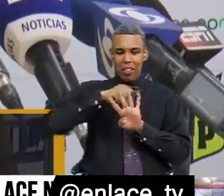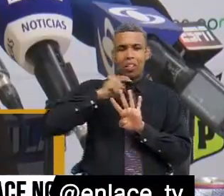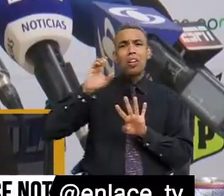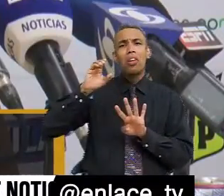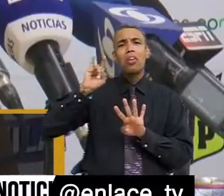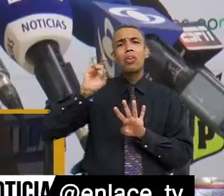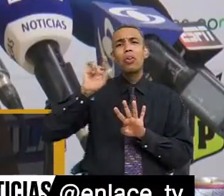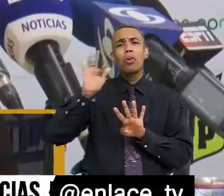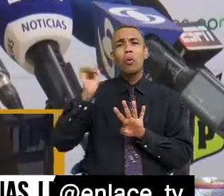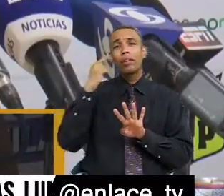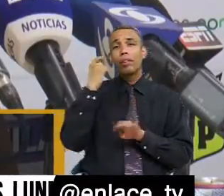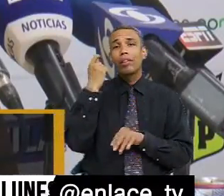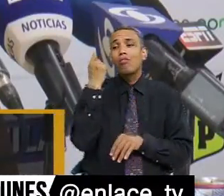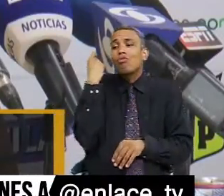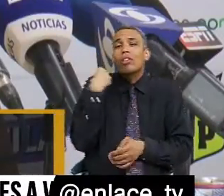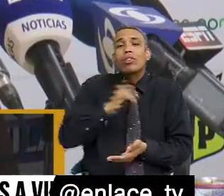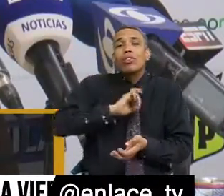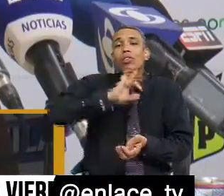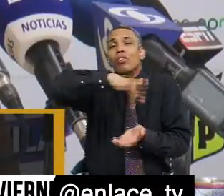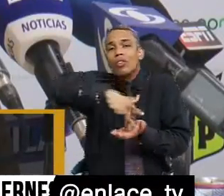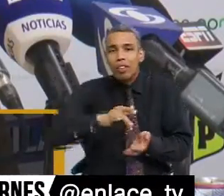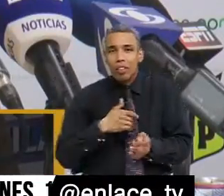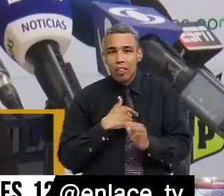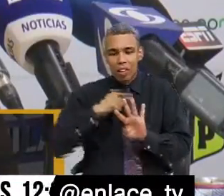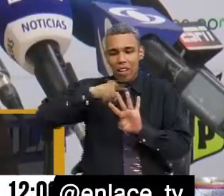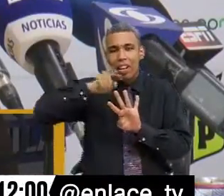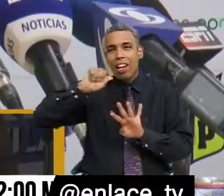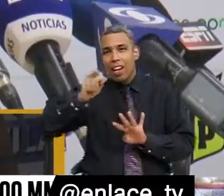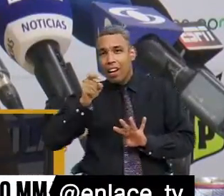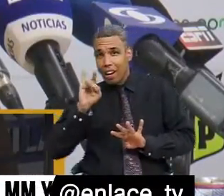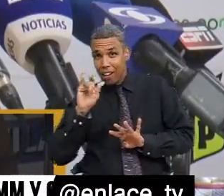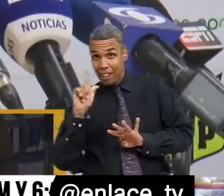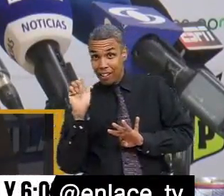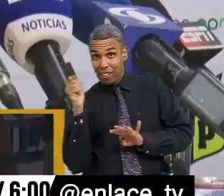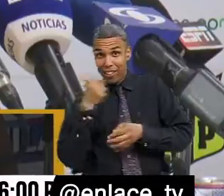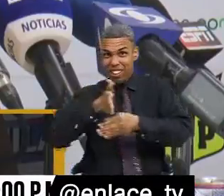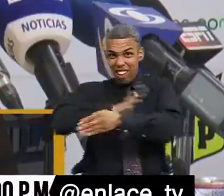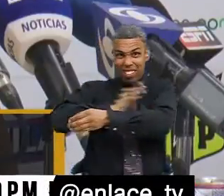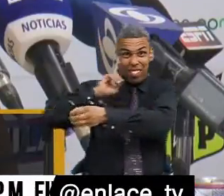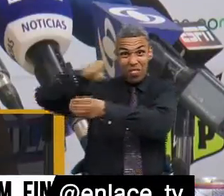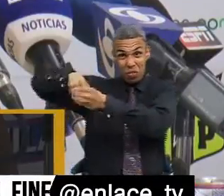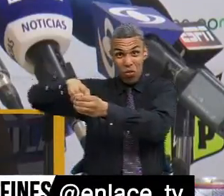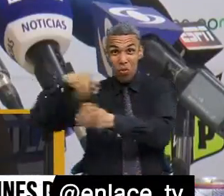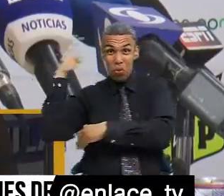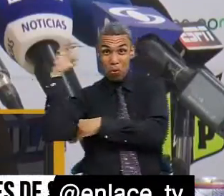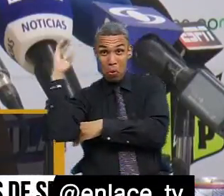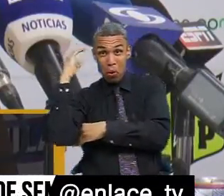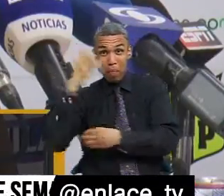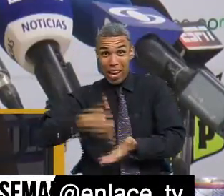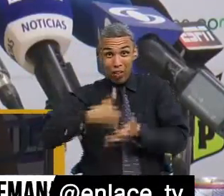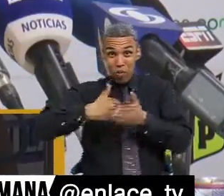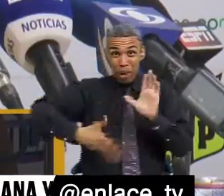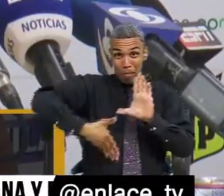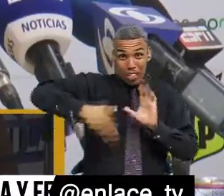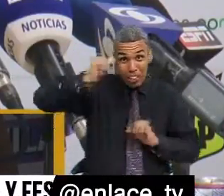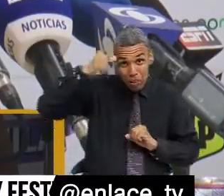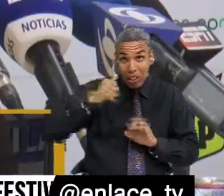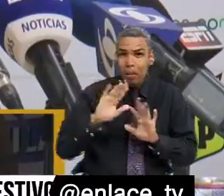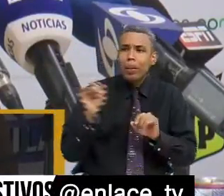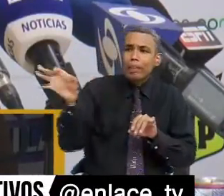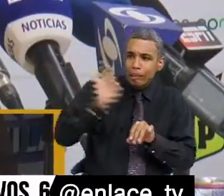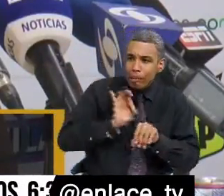Elkin apenas llegó, entonces Yo pienso que lo más importante fue la convicción que tenían